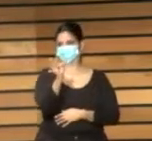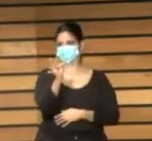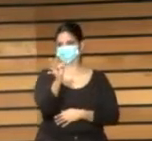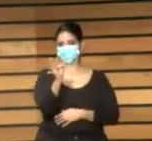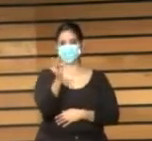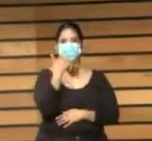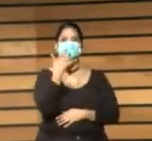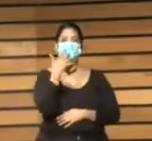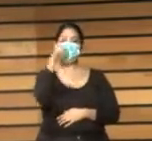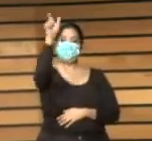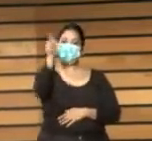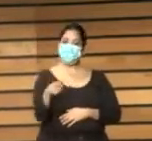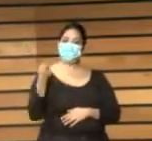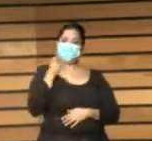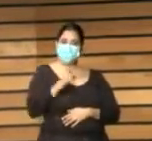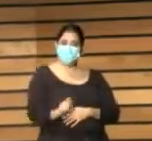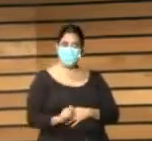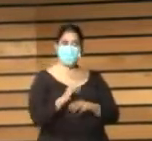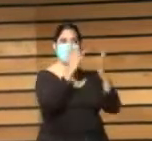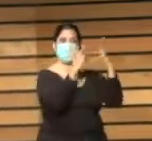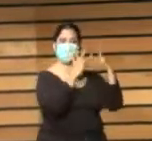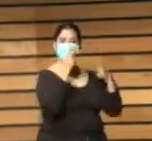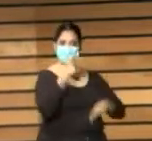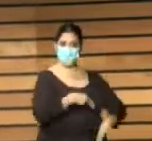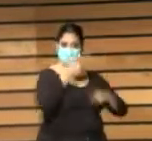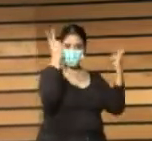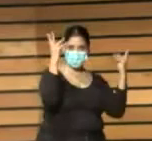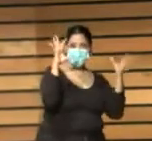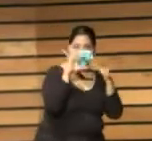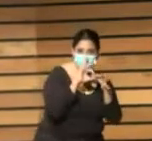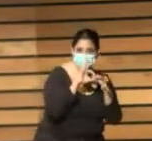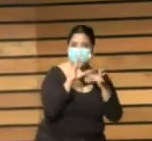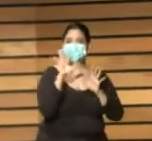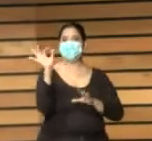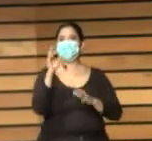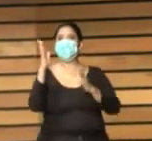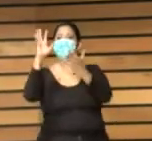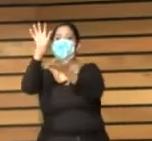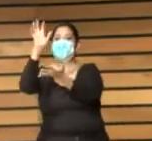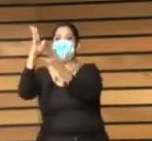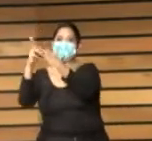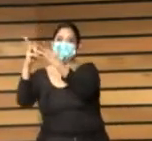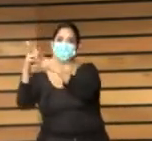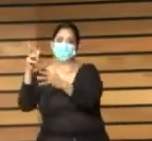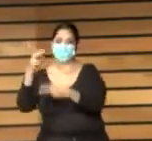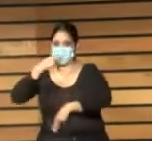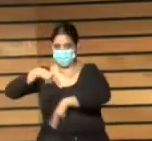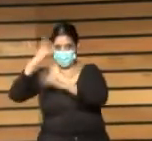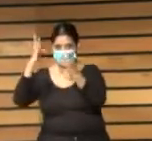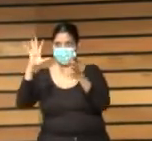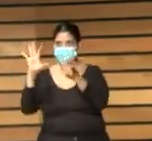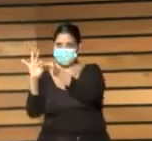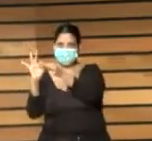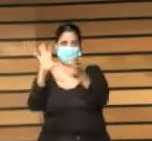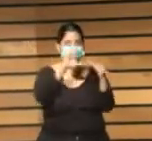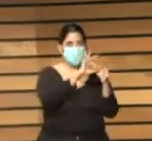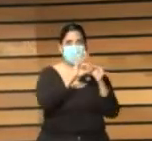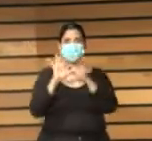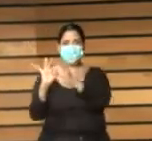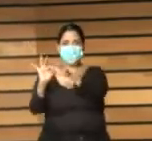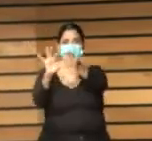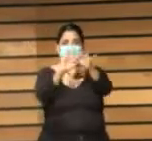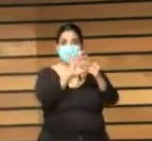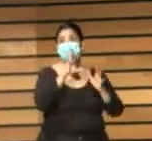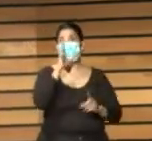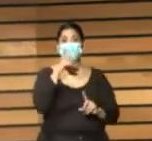comunidad bibliotecaria con las administraciones públicas, con las instituciones públicas. Creo que sumando y entendiendo que perseguimos